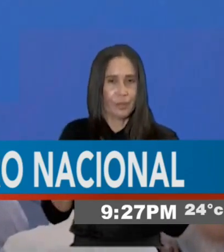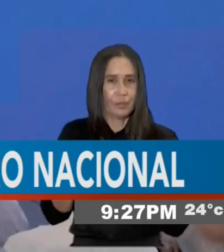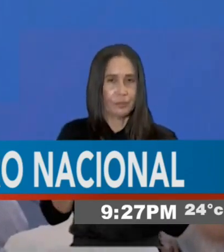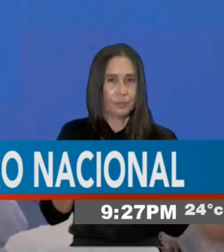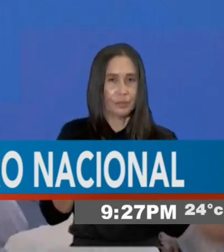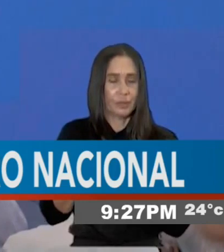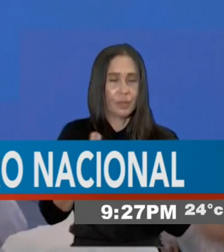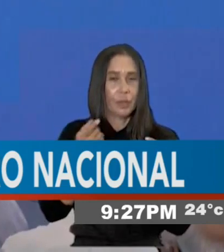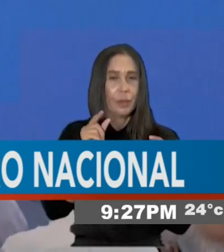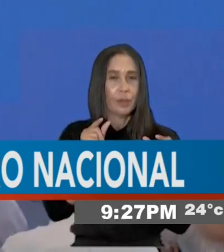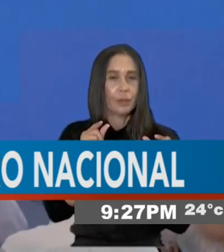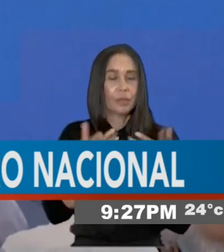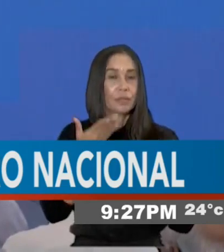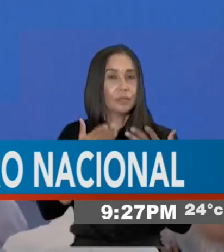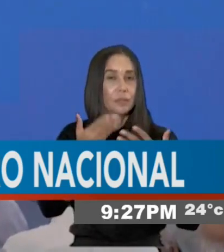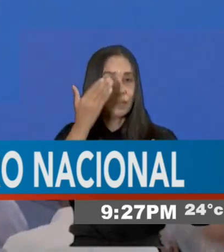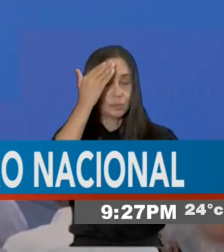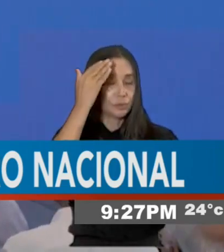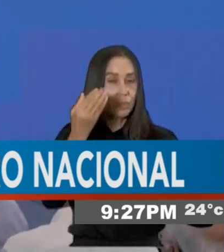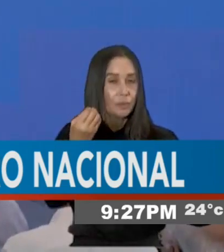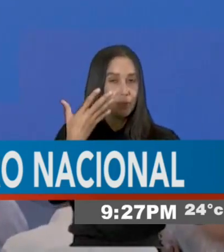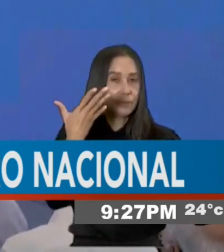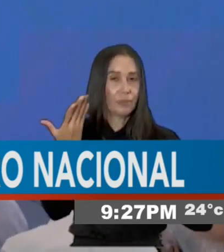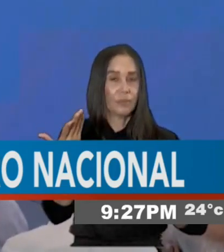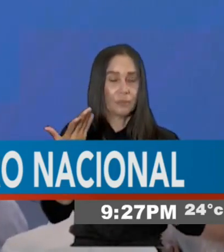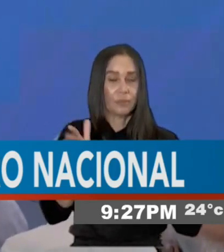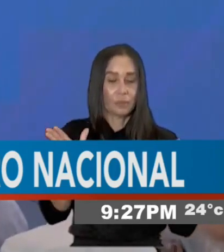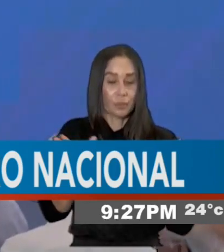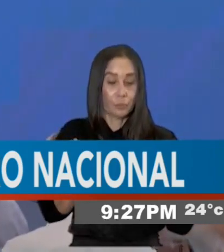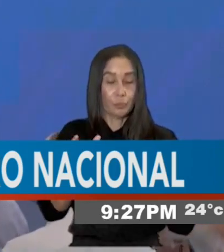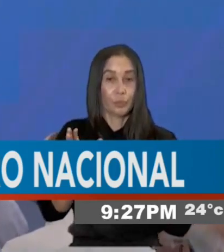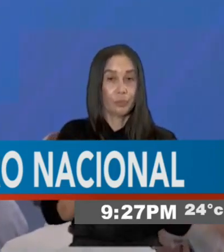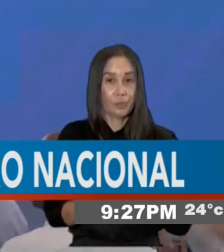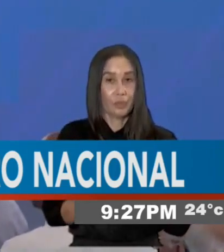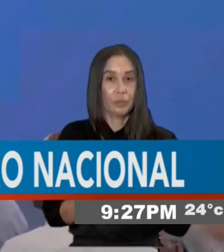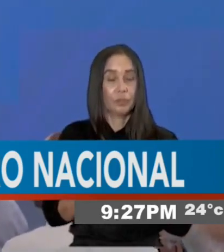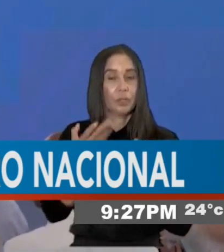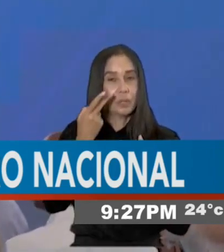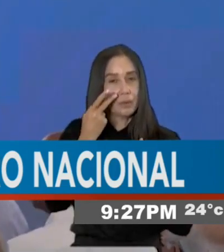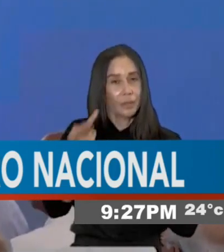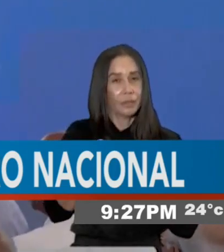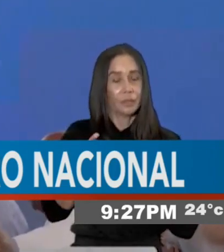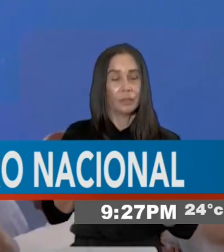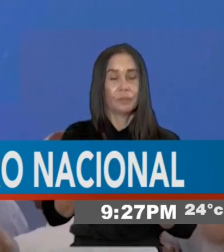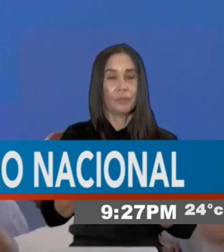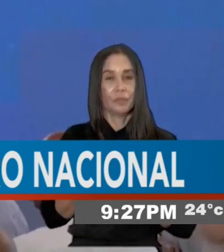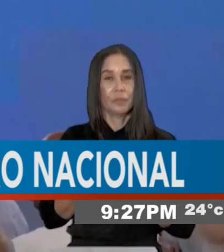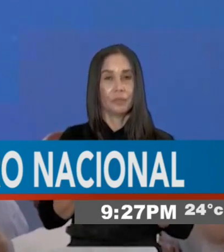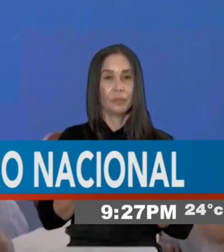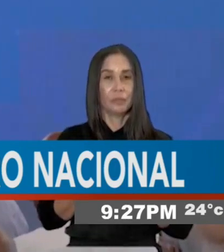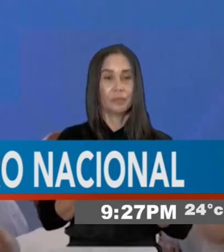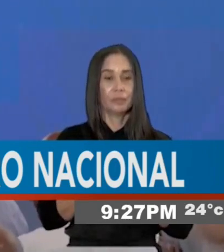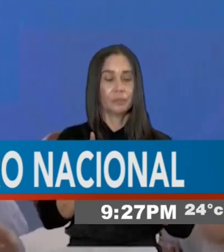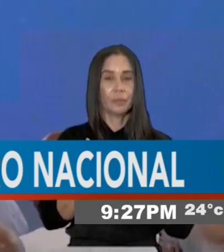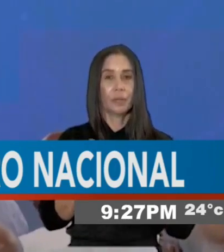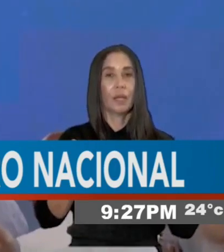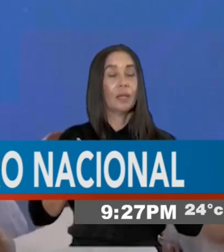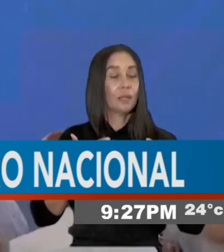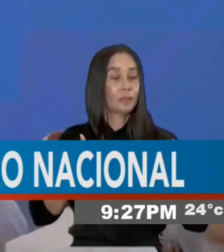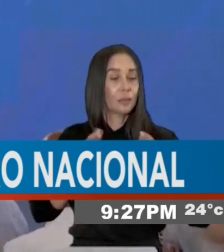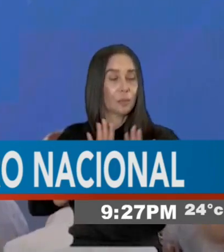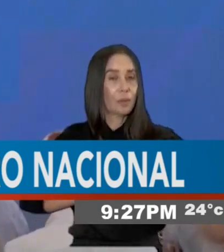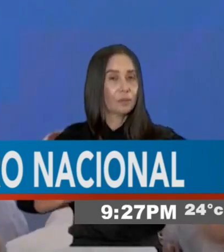espacio, ya que unos 15 jefes de Estado están confirmados, más otras personalidades que asistirán a este